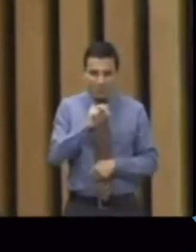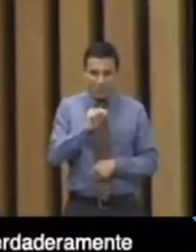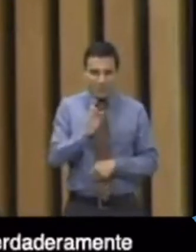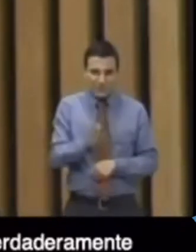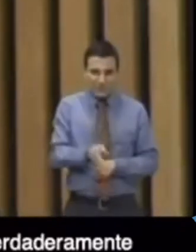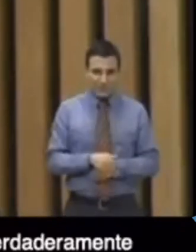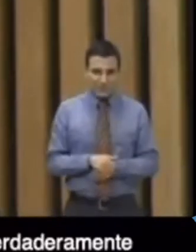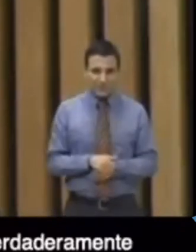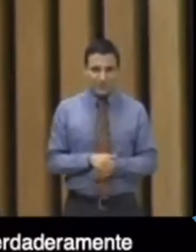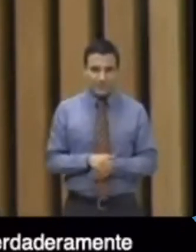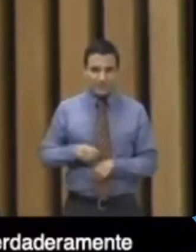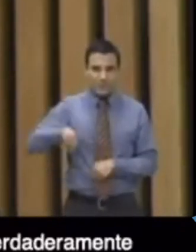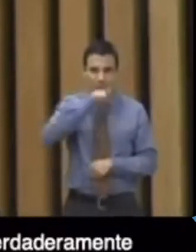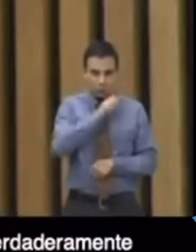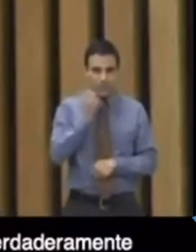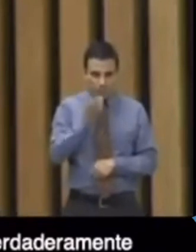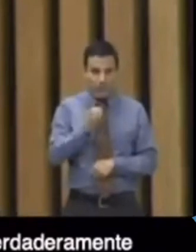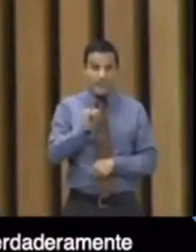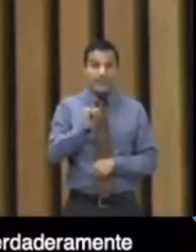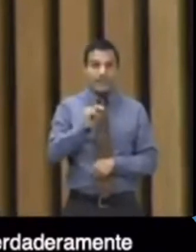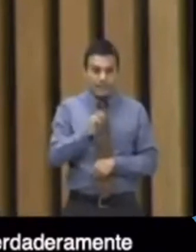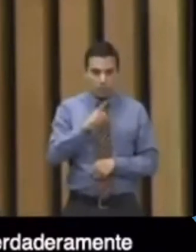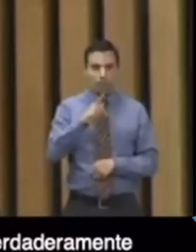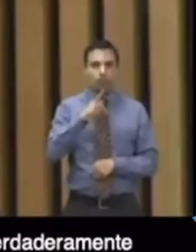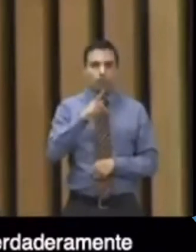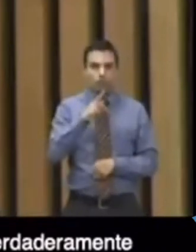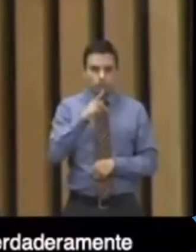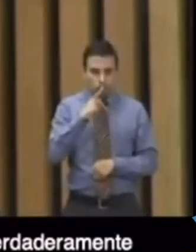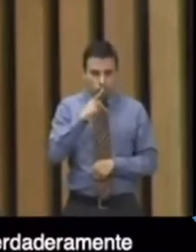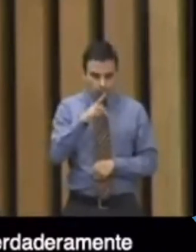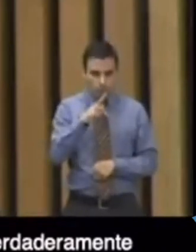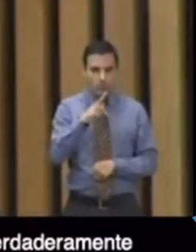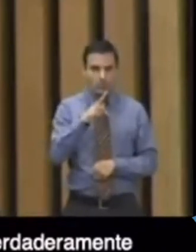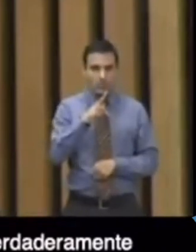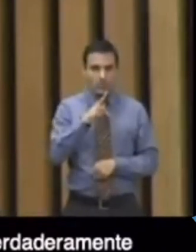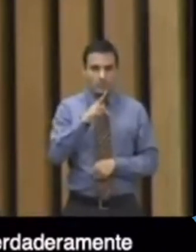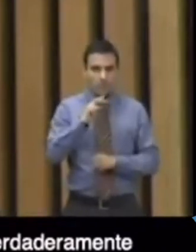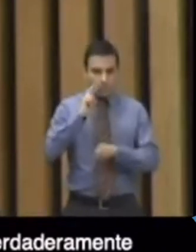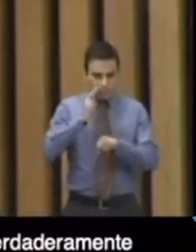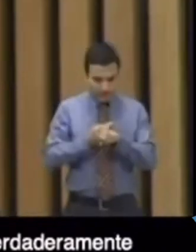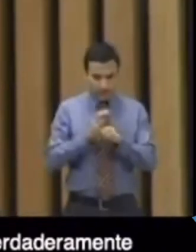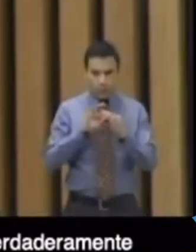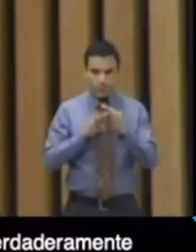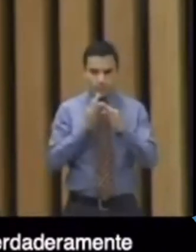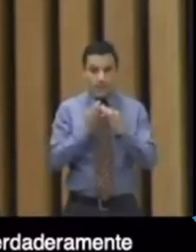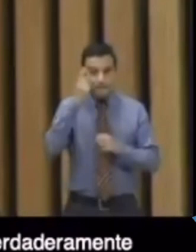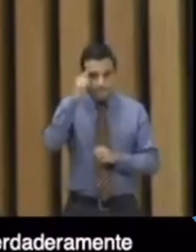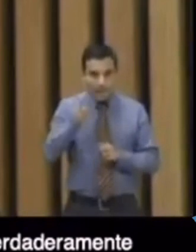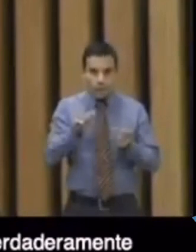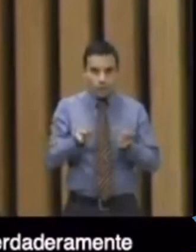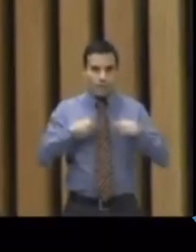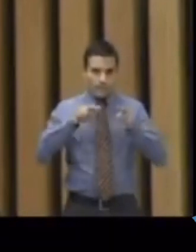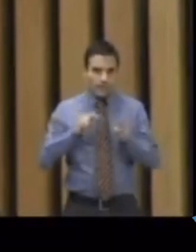eso lo que queremos es que el instituto nacional electoral asuma verdaderamente su compromiso para que la consulta popular